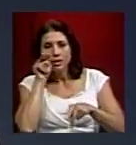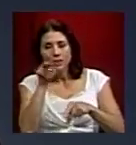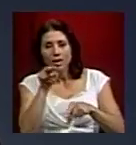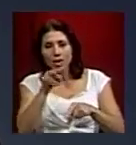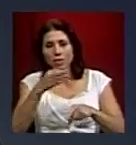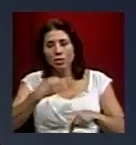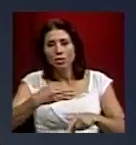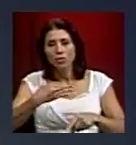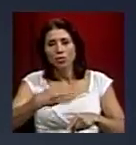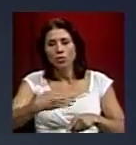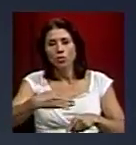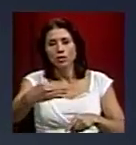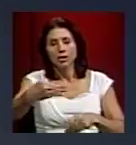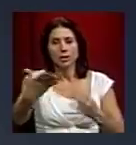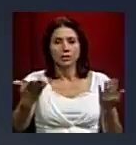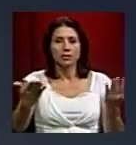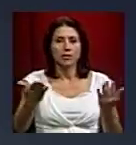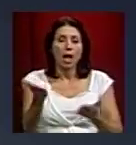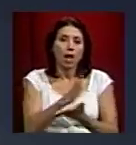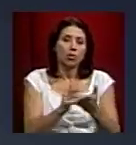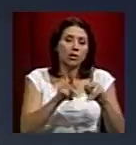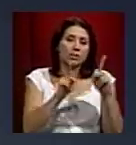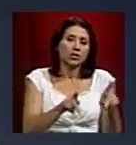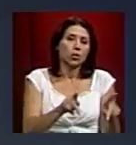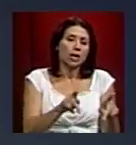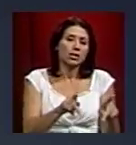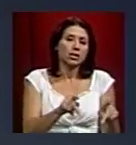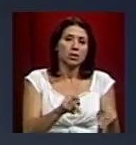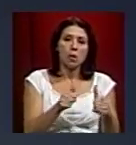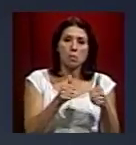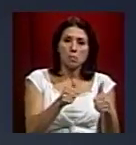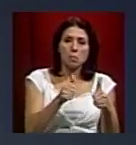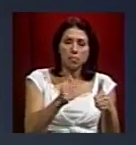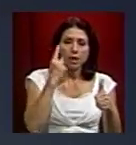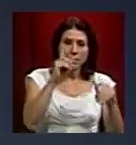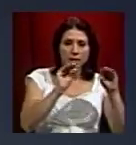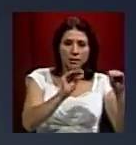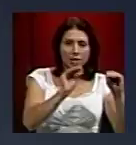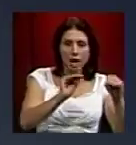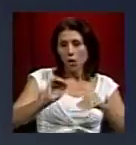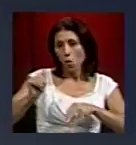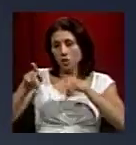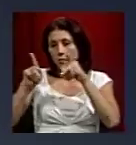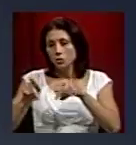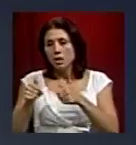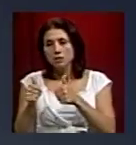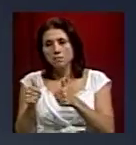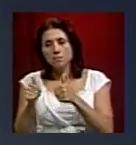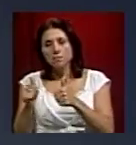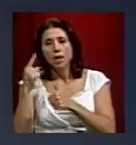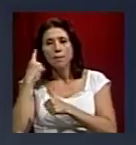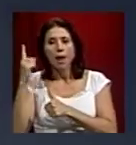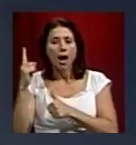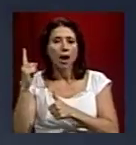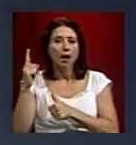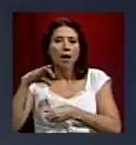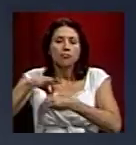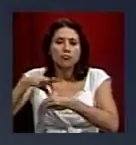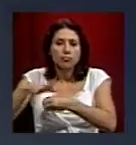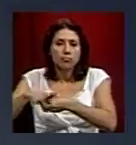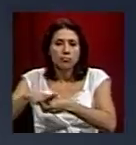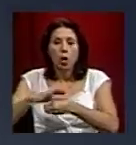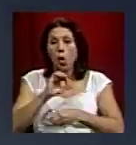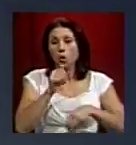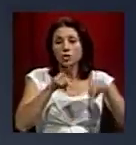día. Es decir, unos somos buenos para enseñar, otros somos buenos para ser